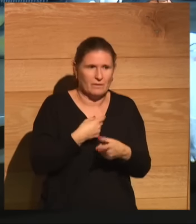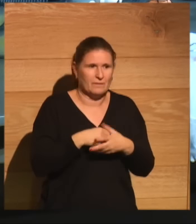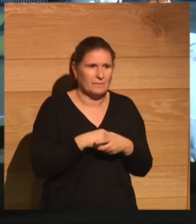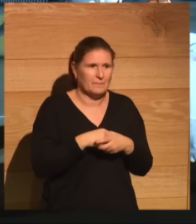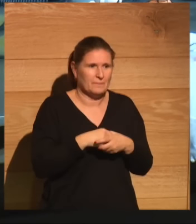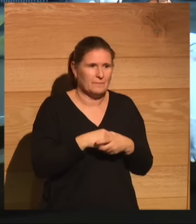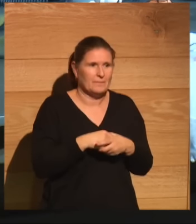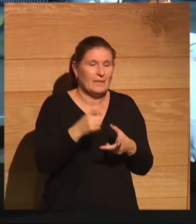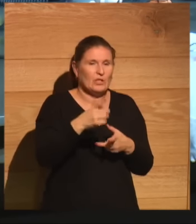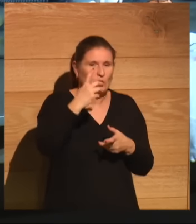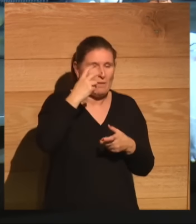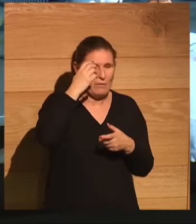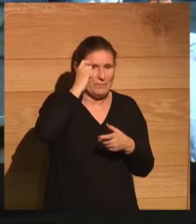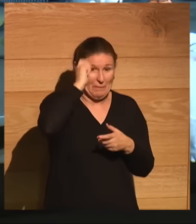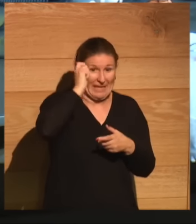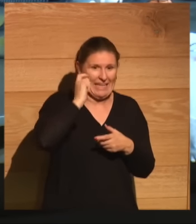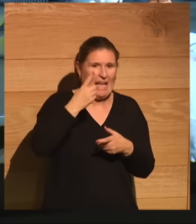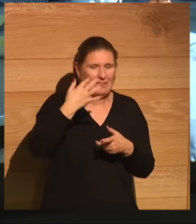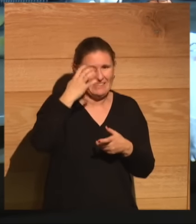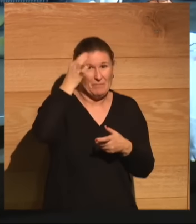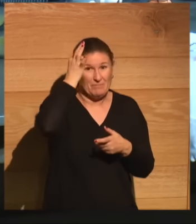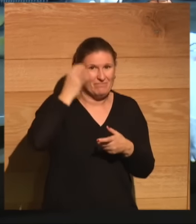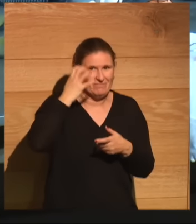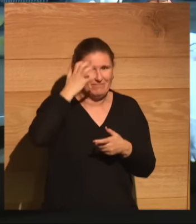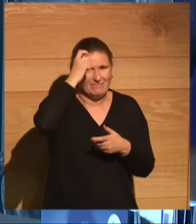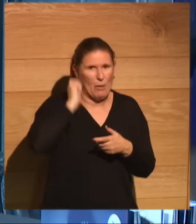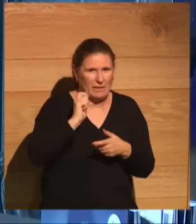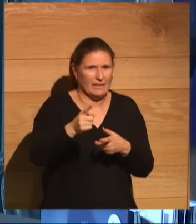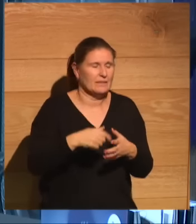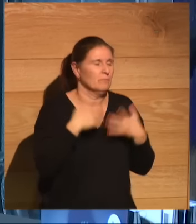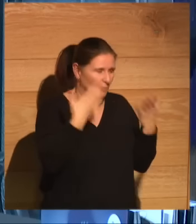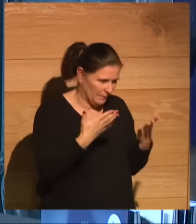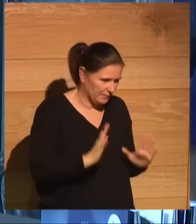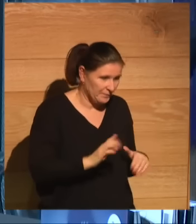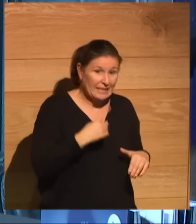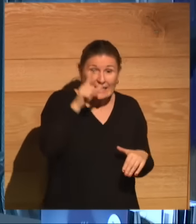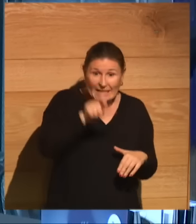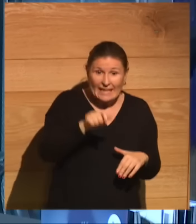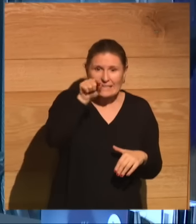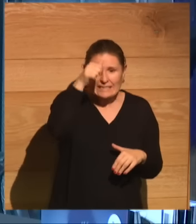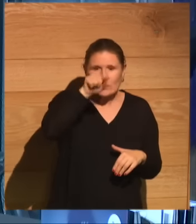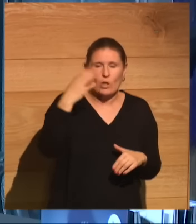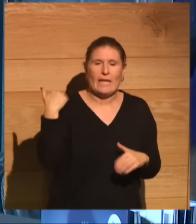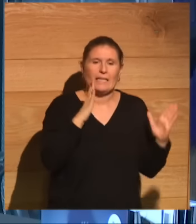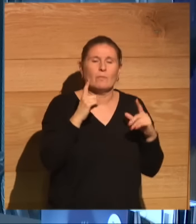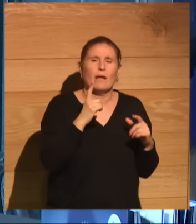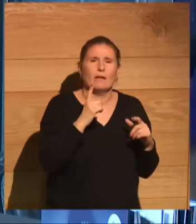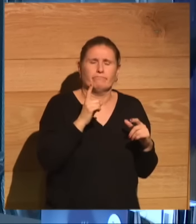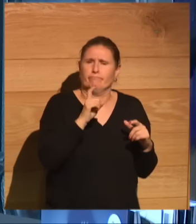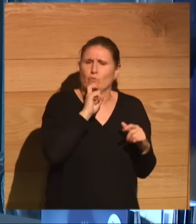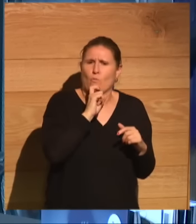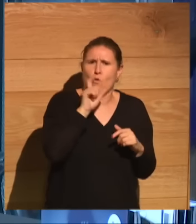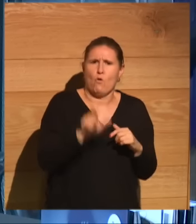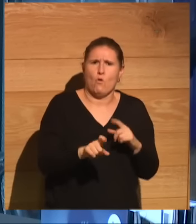un peine y a ver si se te ocurre algo. Claro, este chico. O sea, quiero decir, ¿cómo estaba Tim Burton en aquella época? Pues